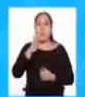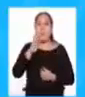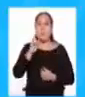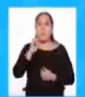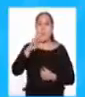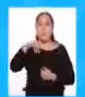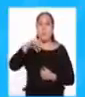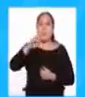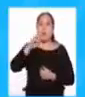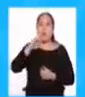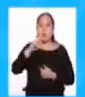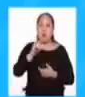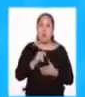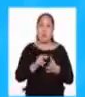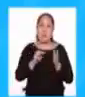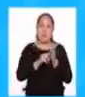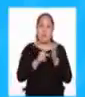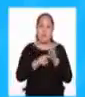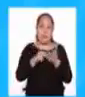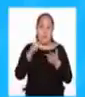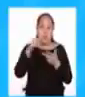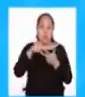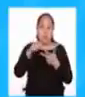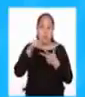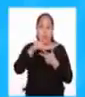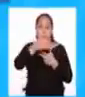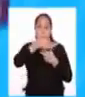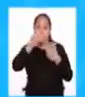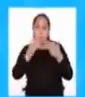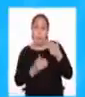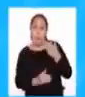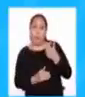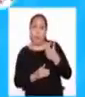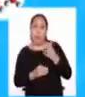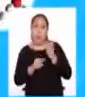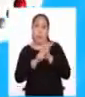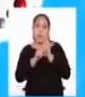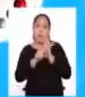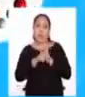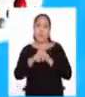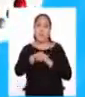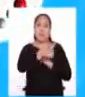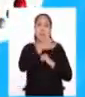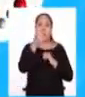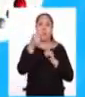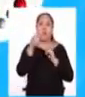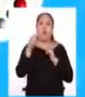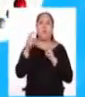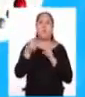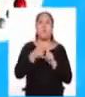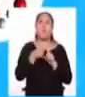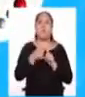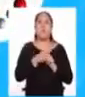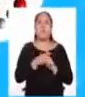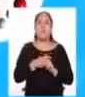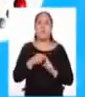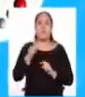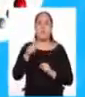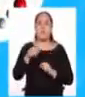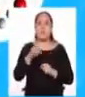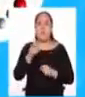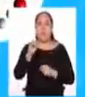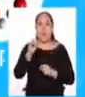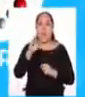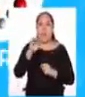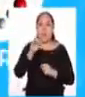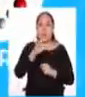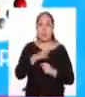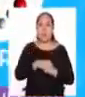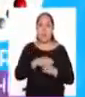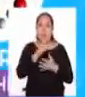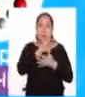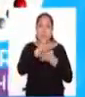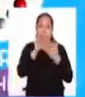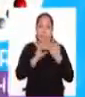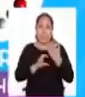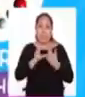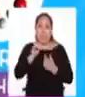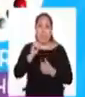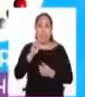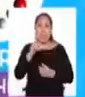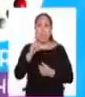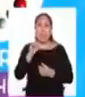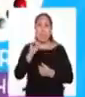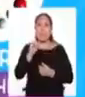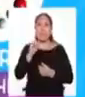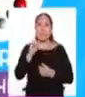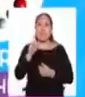un lado negativo y otro positivo. Las características del agua son acción disolvente, elevada fuerza